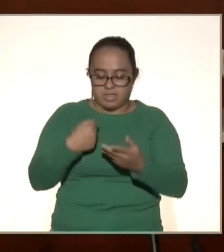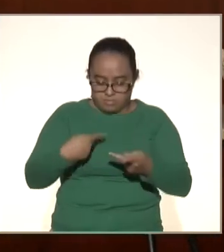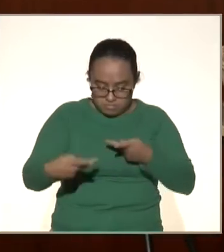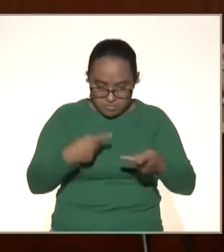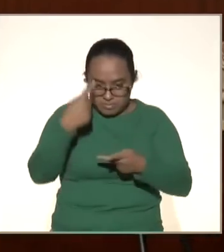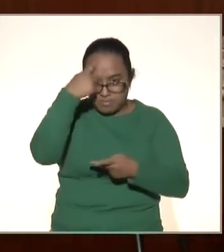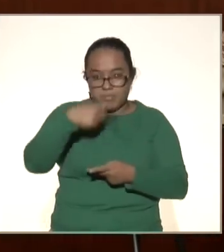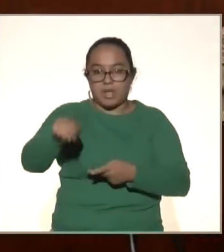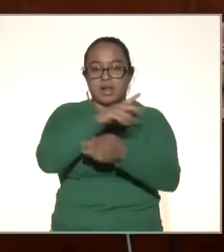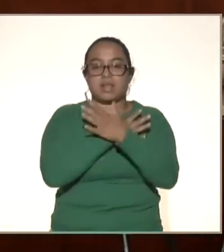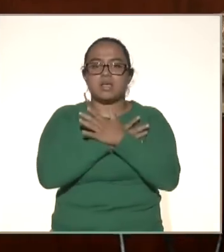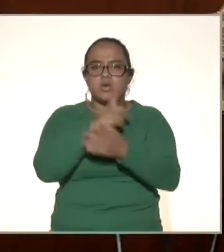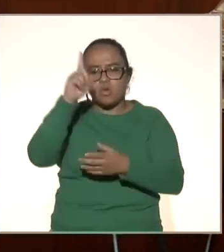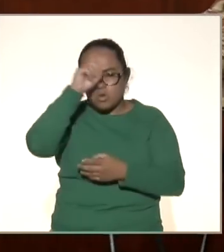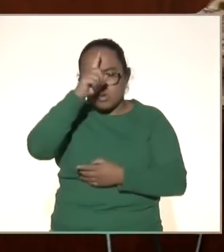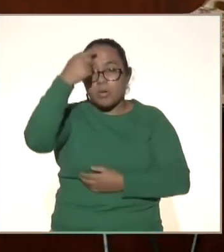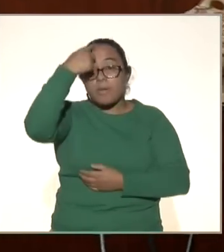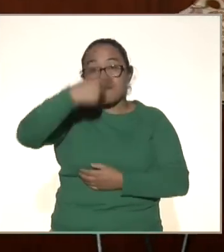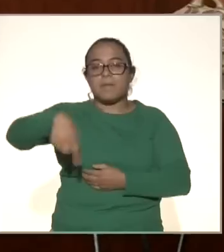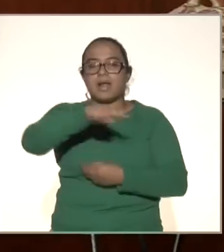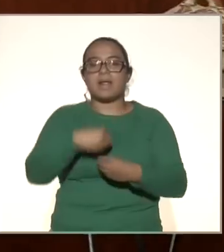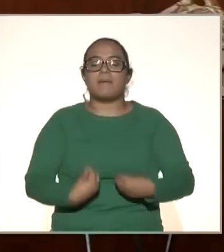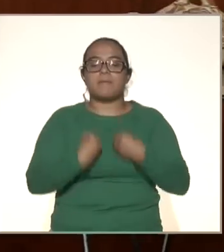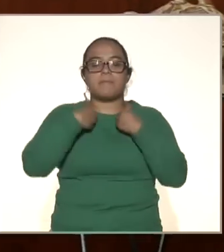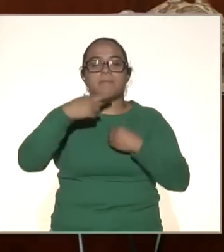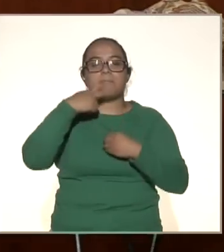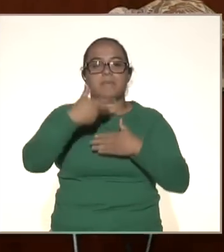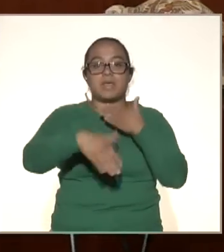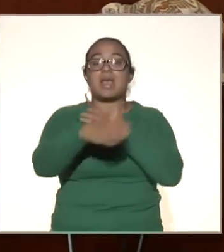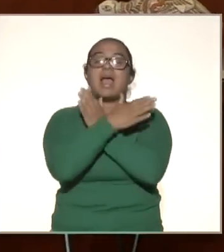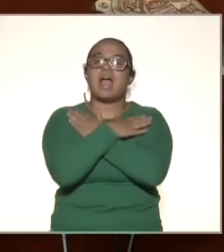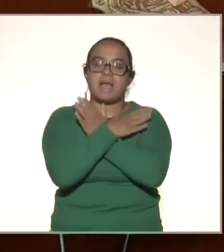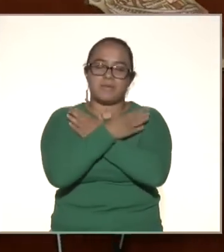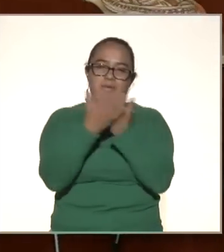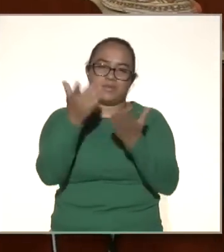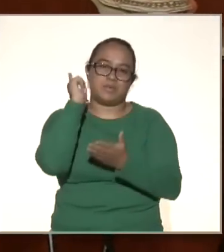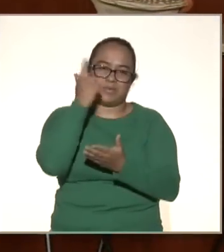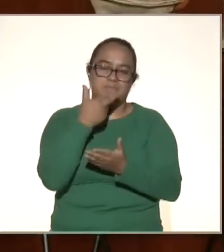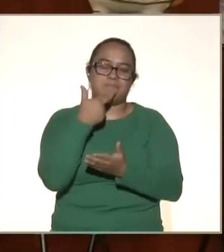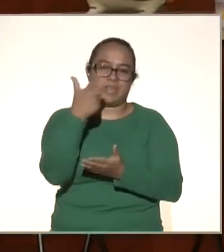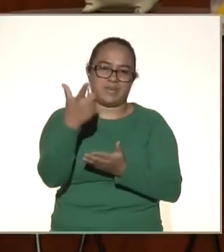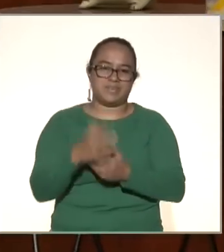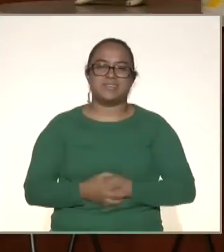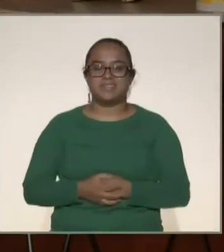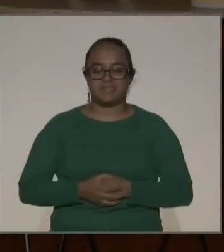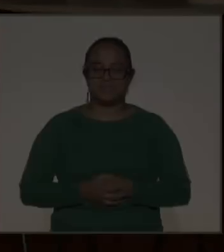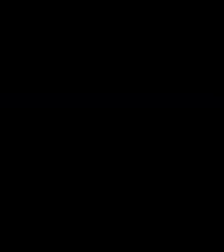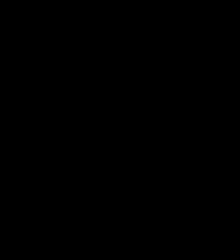brinden muchas herramientas para cada vez vivir una mejor vida. Un abrazo y mis mejores deseos. Nos vemos.